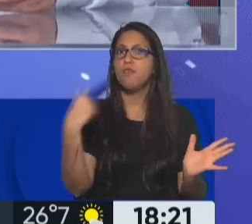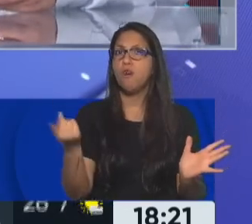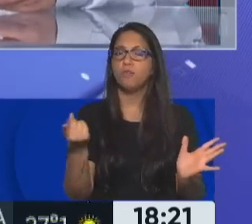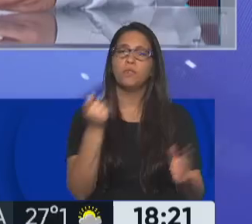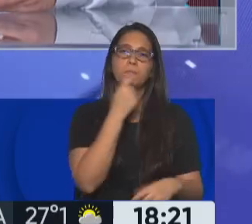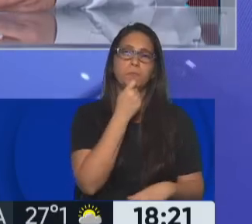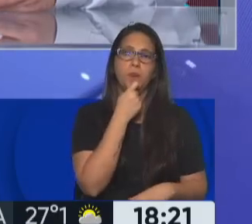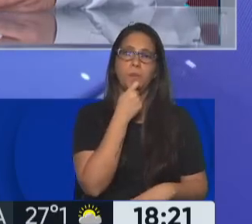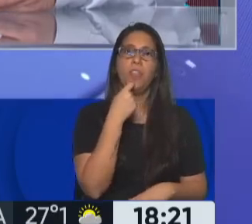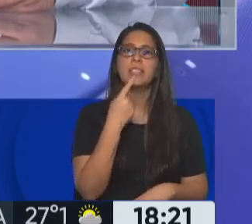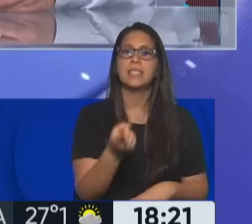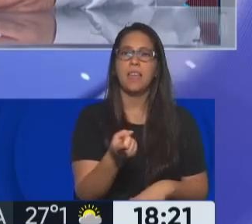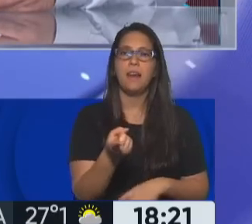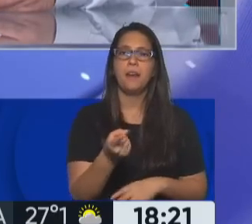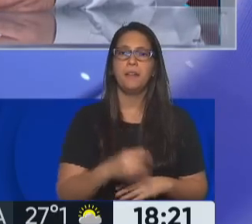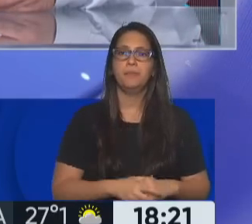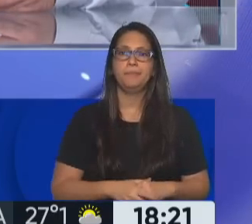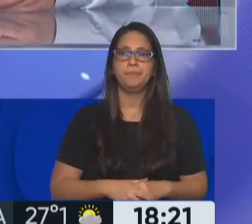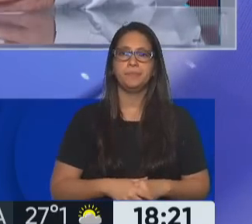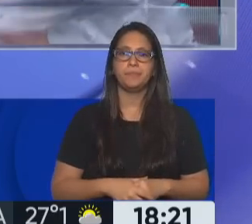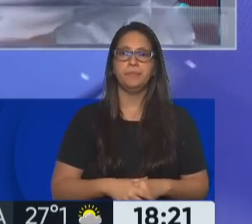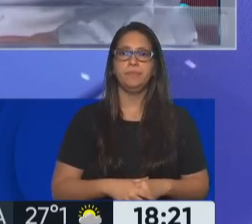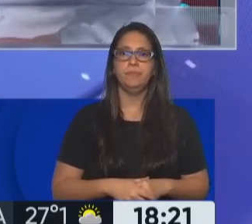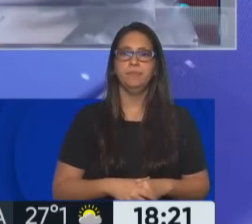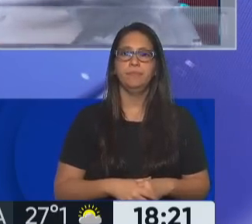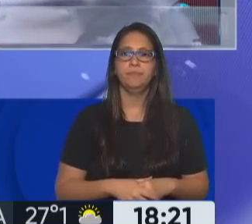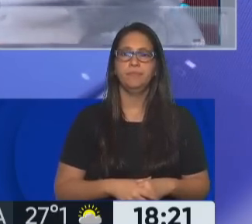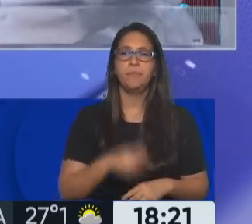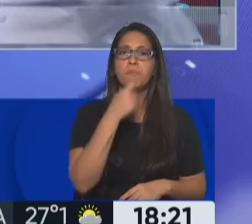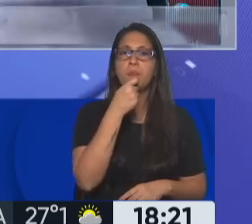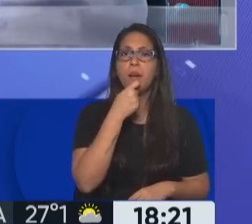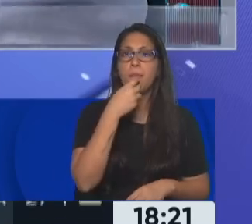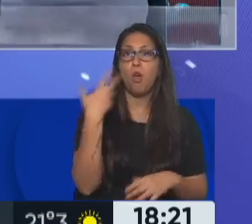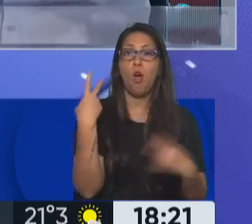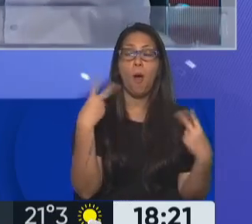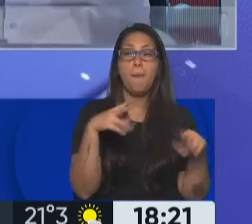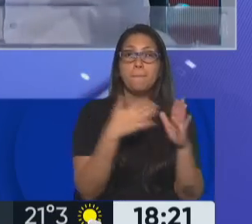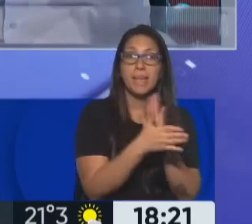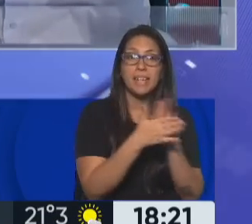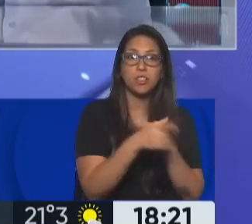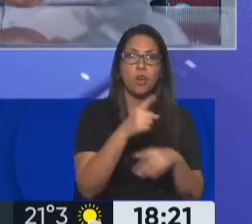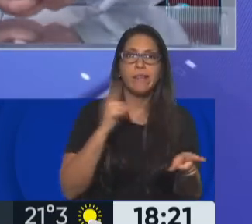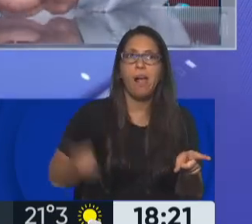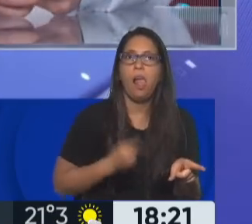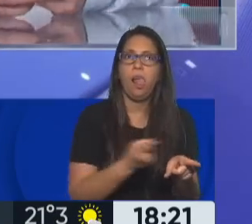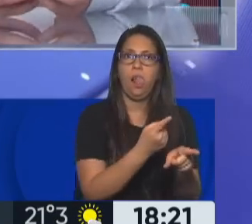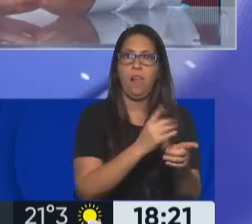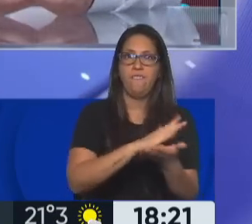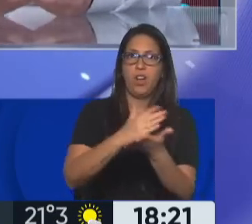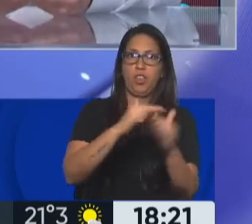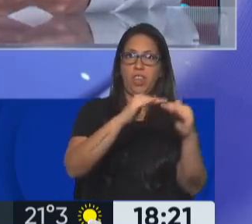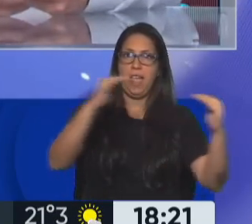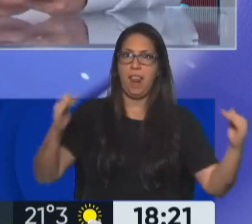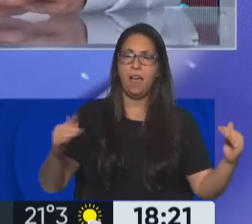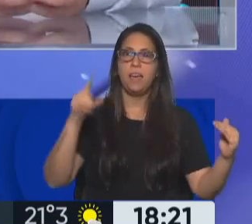cosas como abolir la dirección, el equivalente a la dirección de migraciones, que ellos también hacen la persecución, digamos, en la frontera. Y